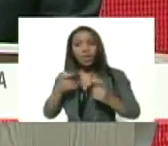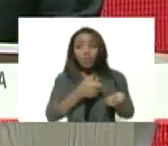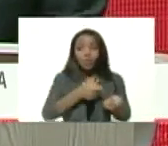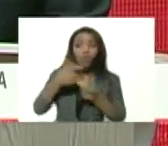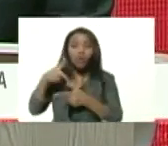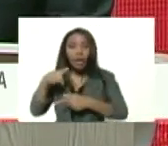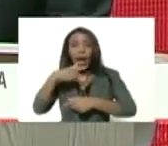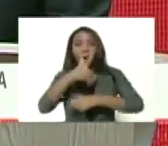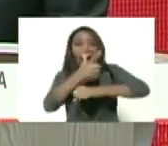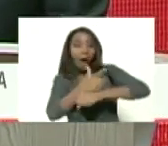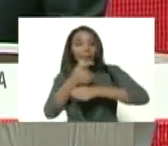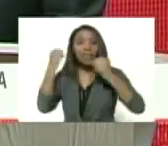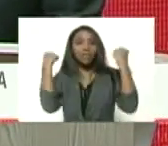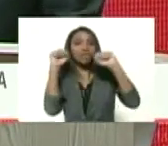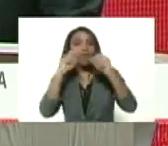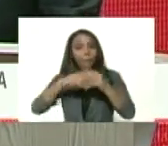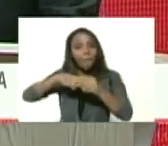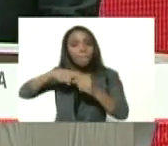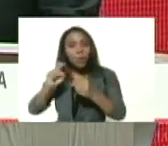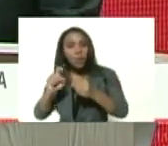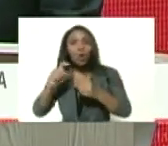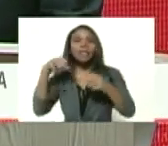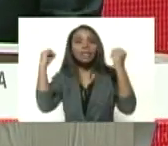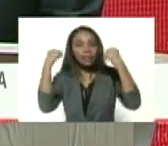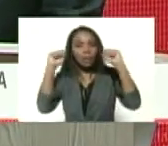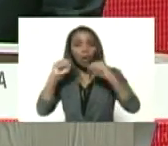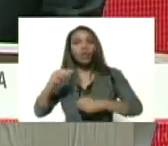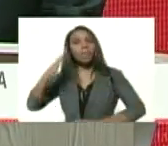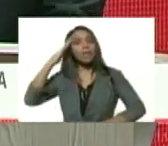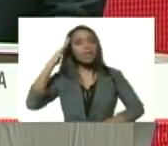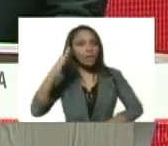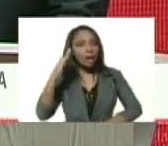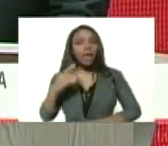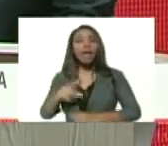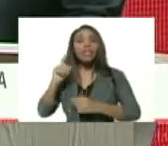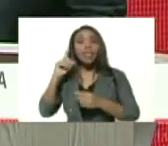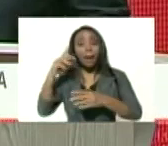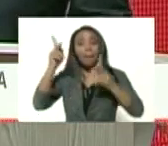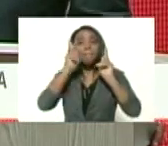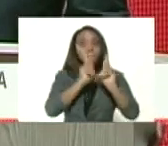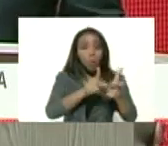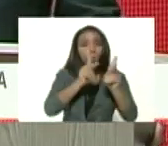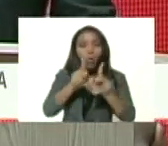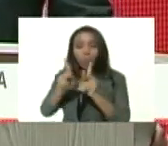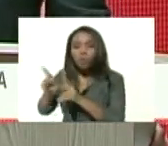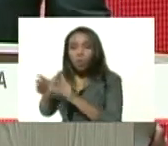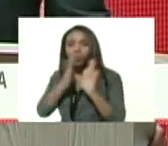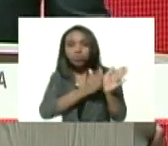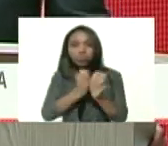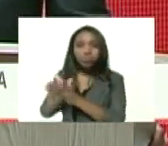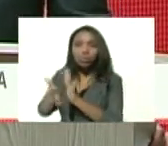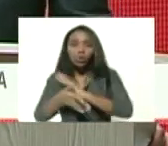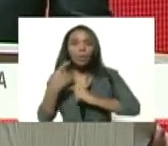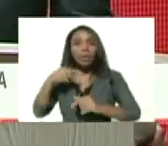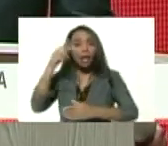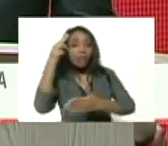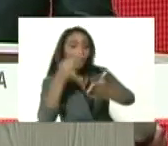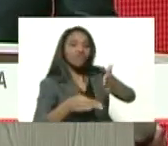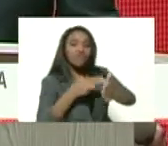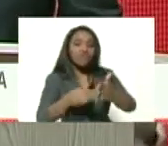armas, de entrenamiento de desertores, de entrenamiento de paramilitares, de planificación de